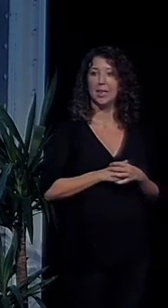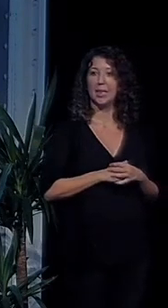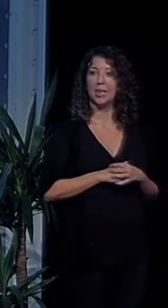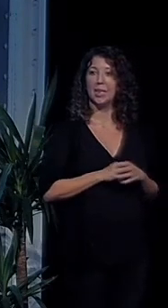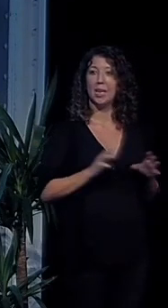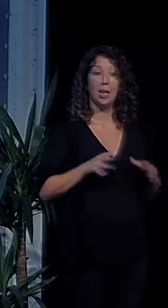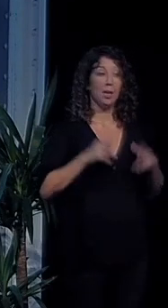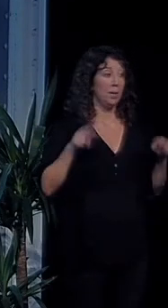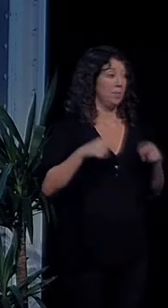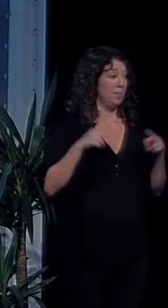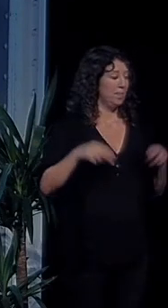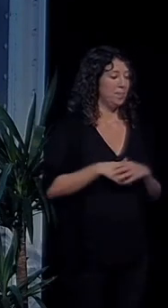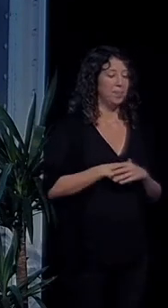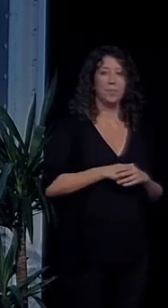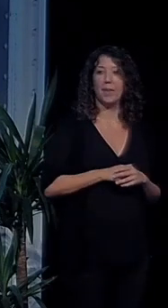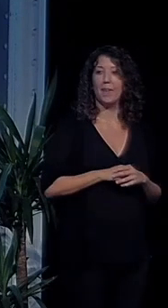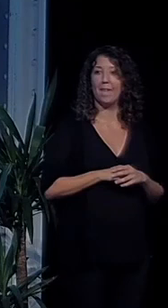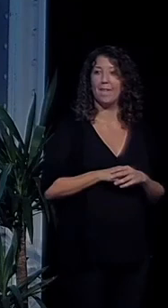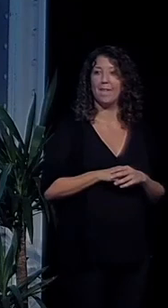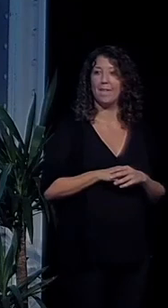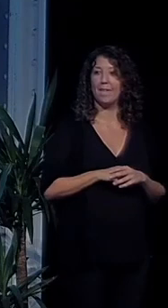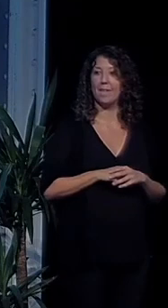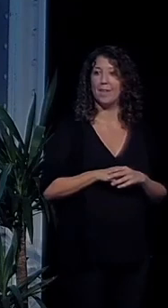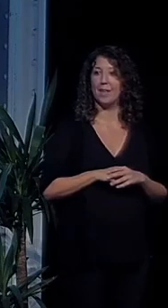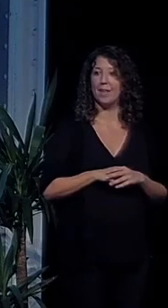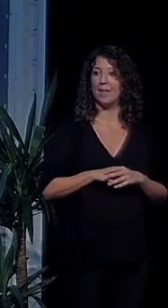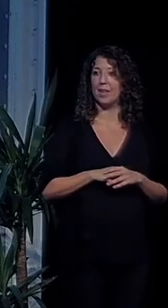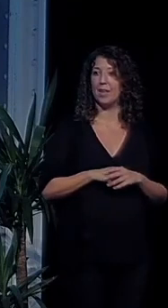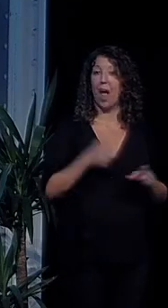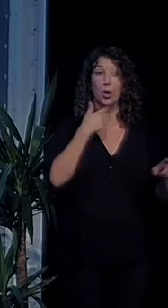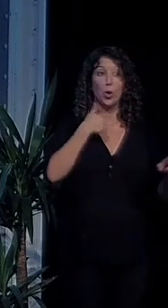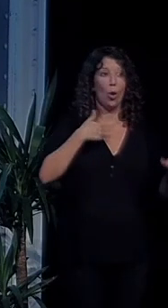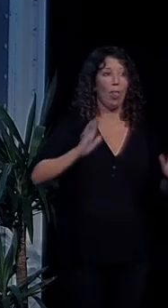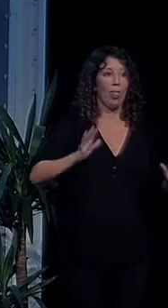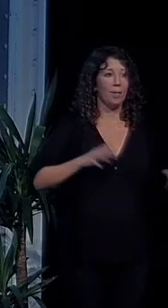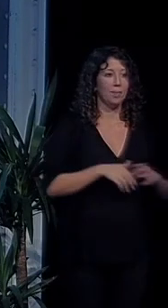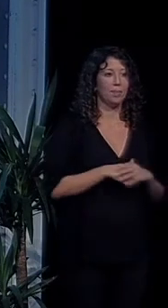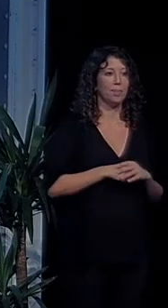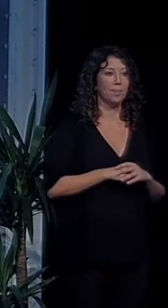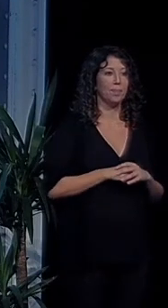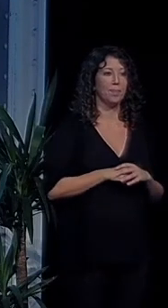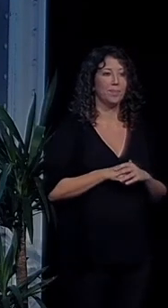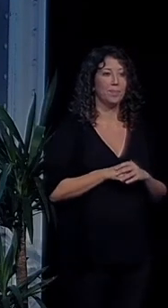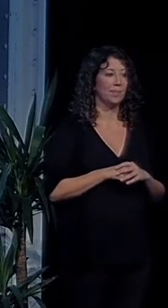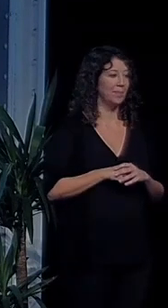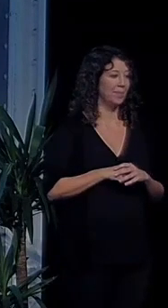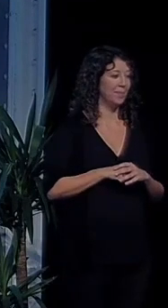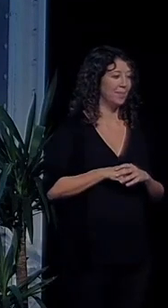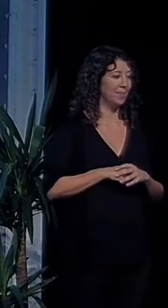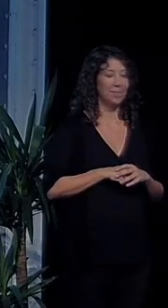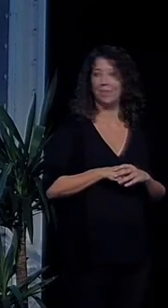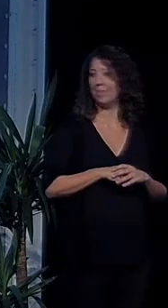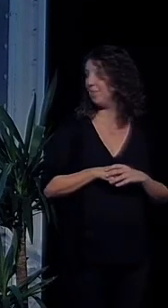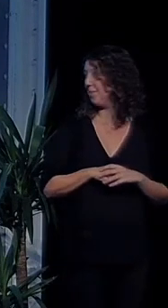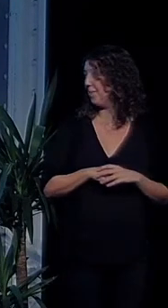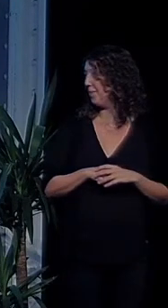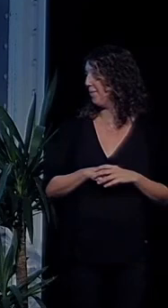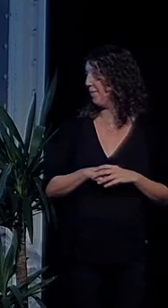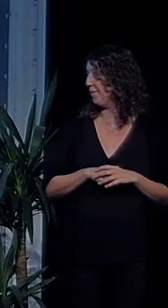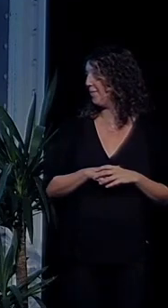sea biologicista ni que esté en contra. ¿Lo estás diciendo tú? Yo no he dicho nada. Ah, bueno, pues sí, lo estoy diciendo yo. Es verdad. Sí, es verdad, tienes razón, lo estoy diciendo